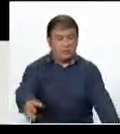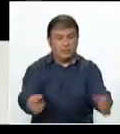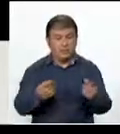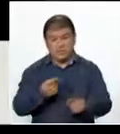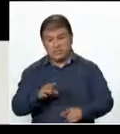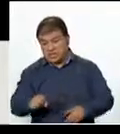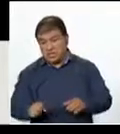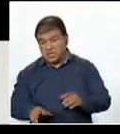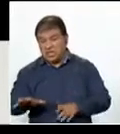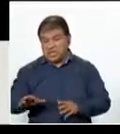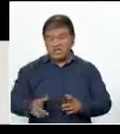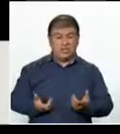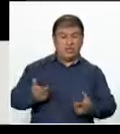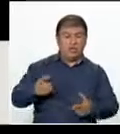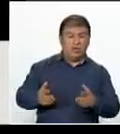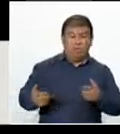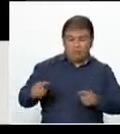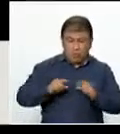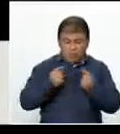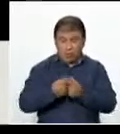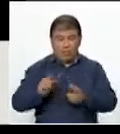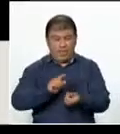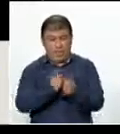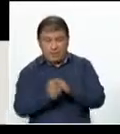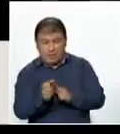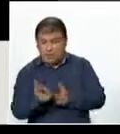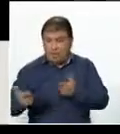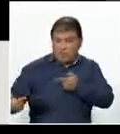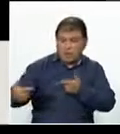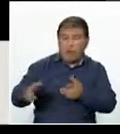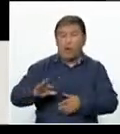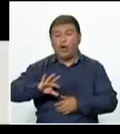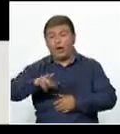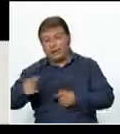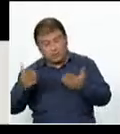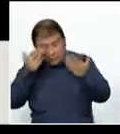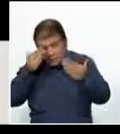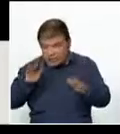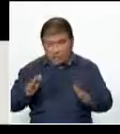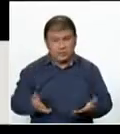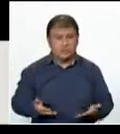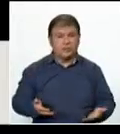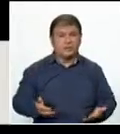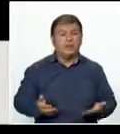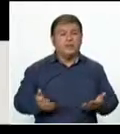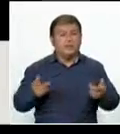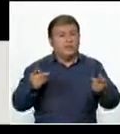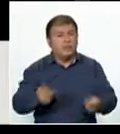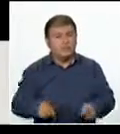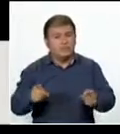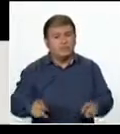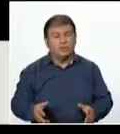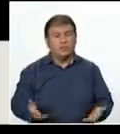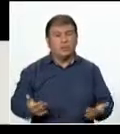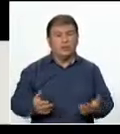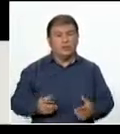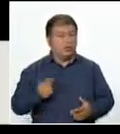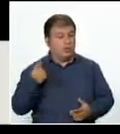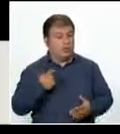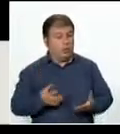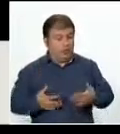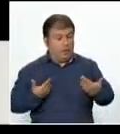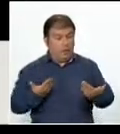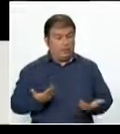sido cambistas, si es que han sido un enfrentamiento pues entre delincuentes. No se sabe todavía qué es lo que ha ocurrido exactamente aquí. Lo único que